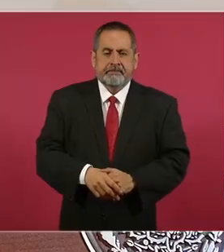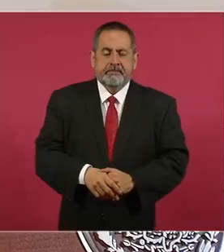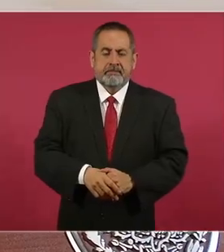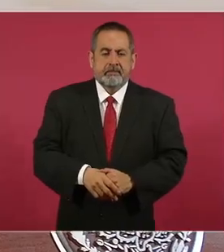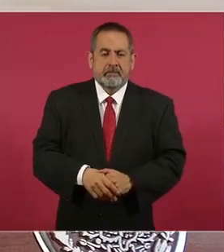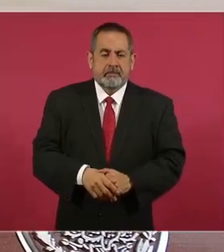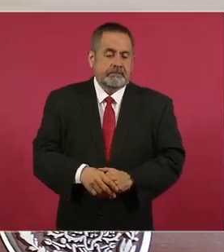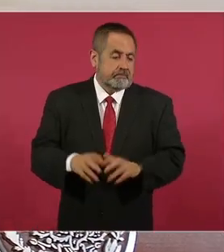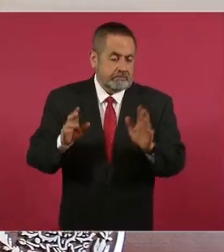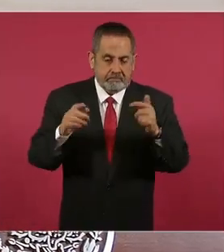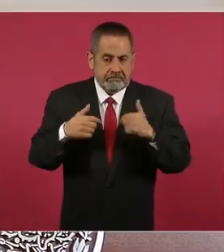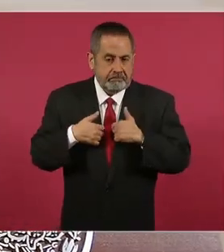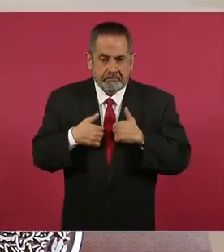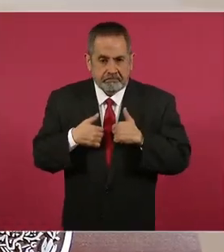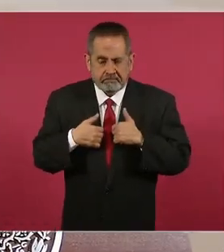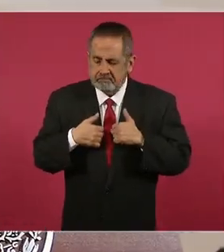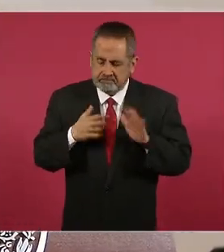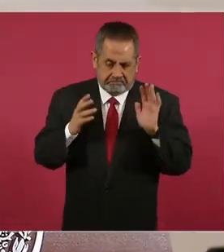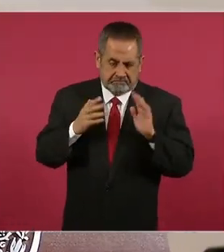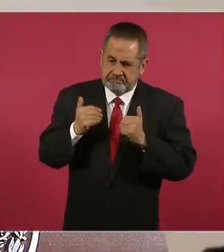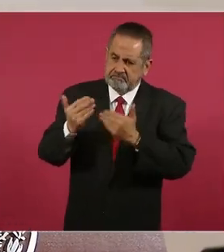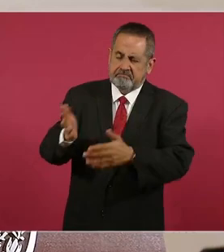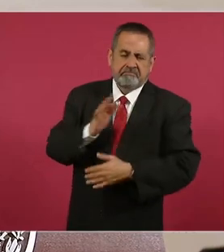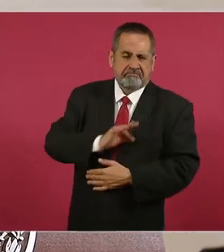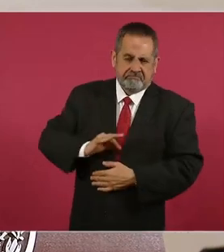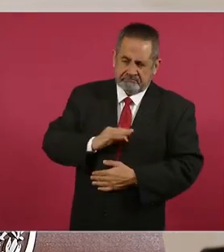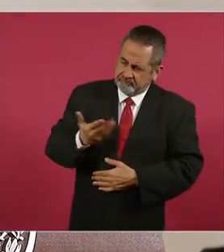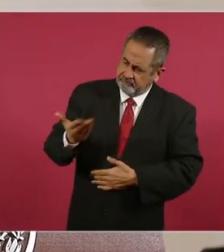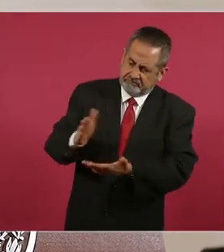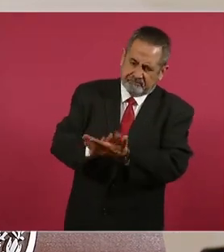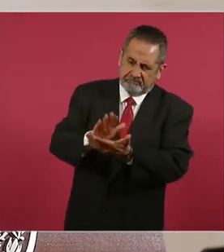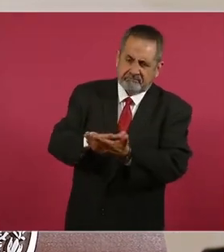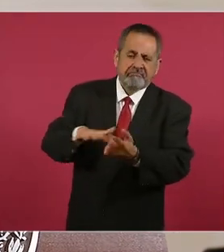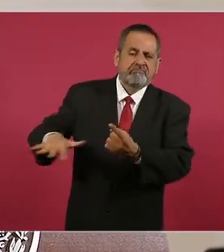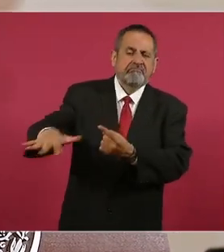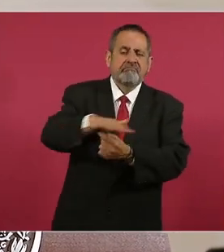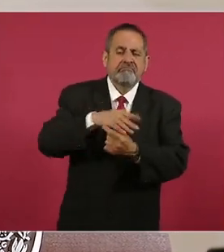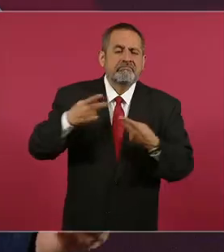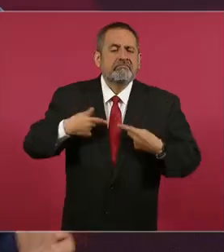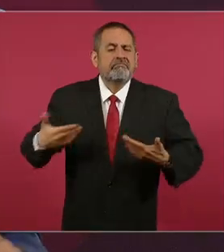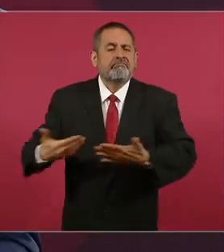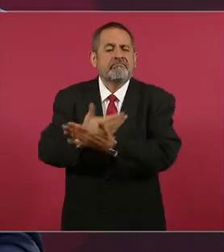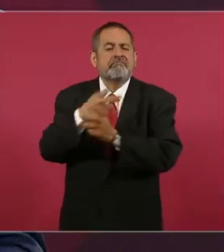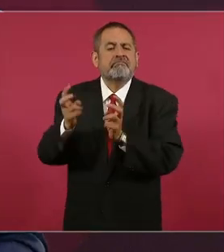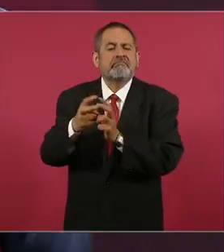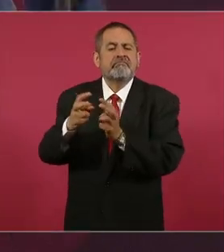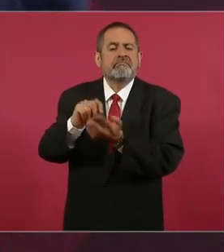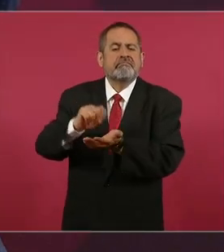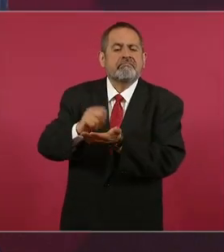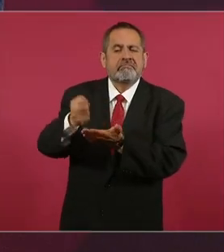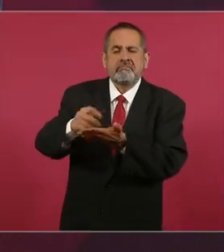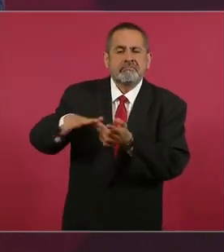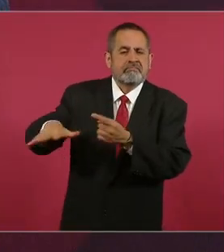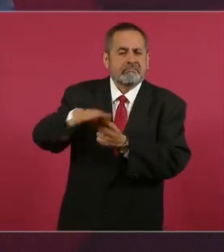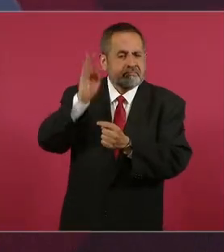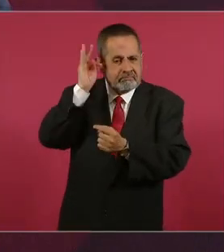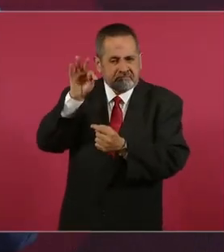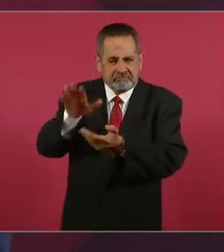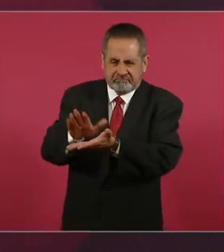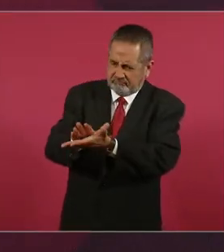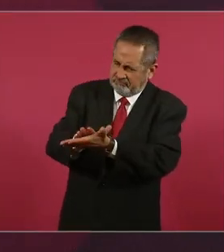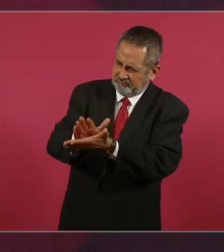no voy a dejar de felicitar al pueblo de Tamaulipas. Eso ayuda mucho, porque entonces se tiene una